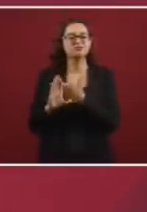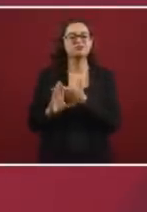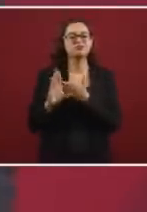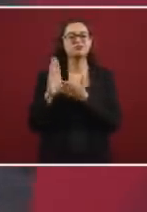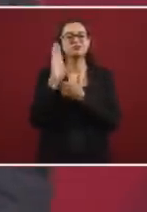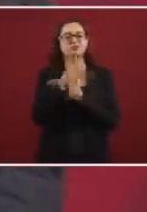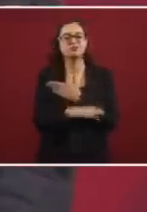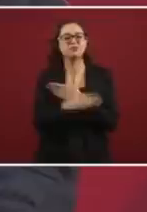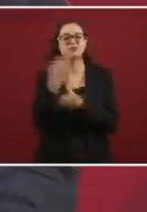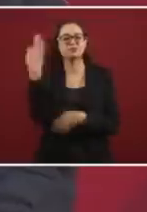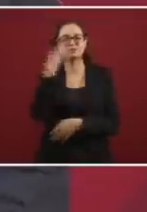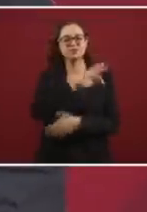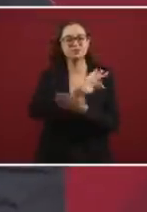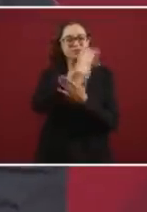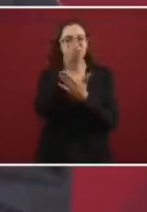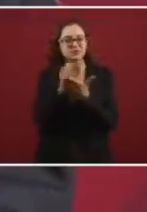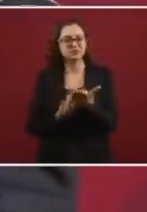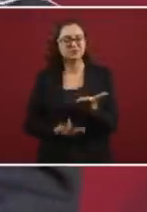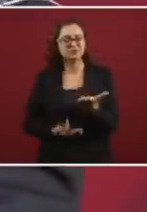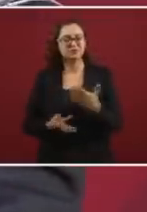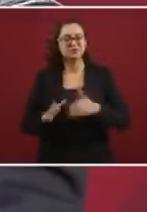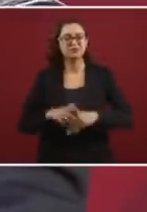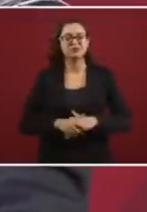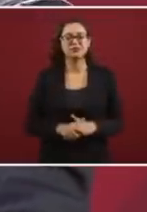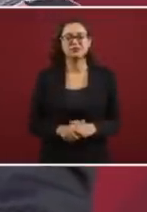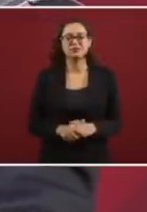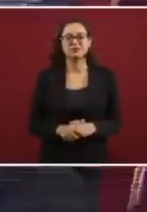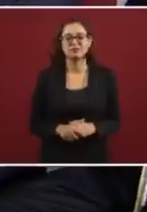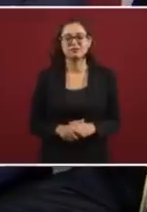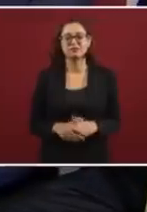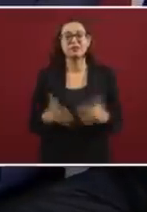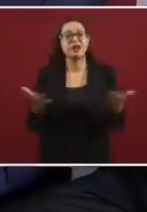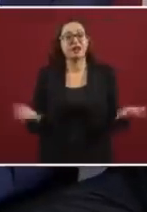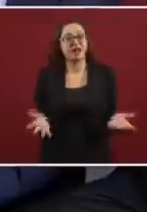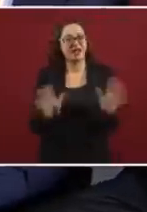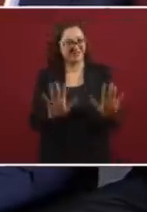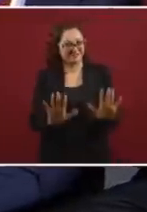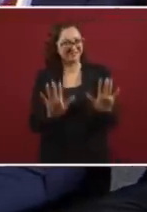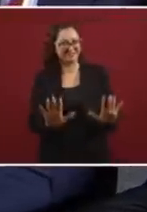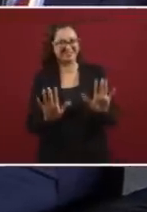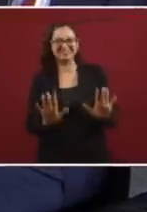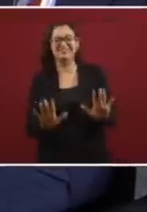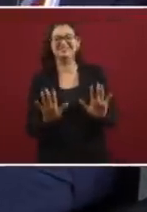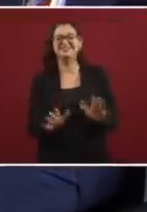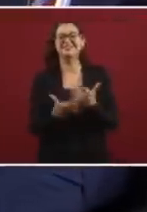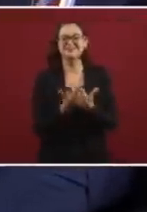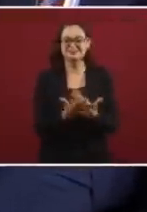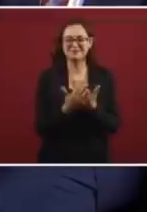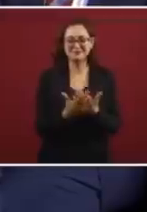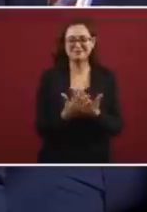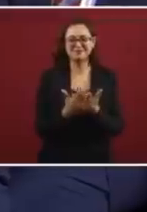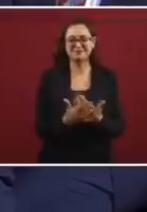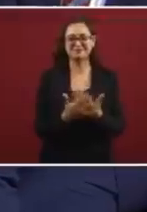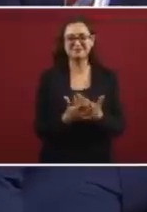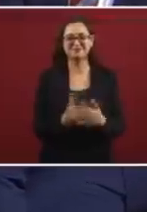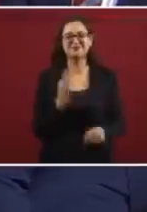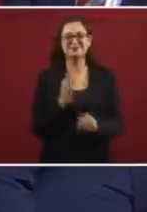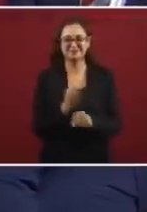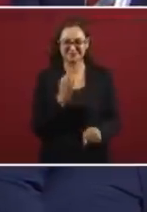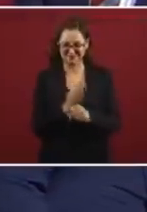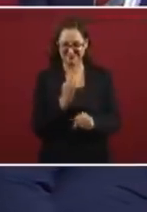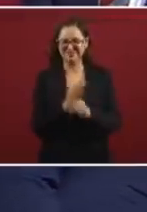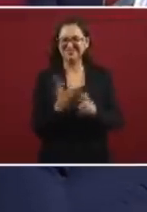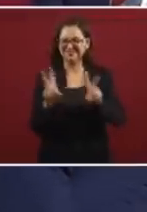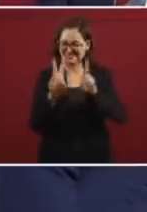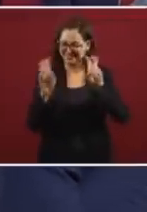la falsificación de facturas a ver bmw y ahora vamos a entrar al